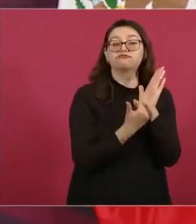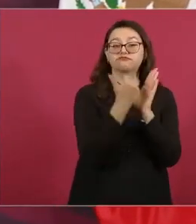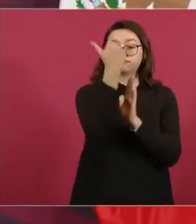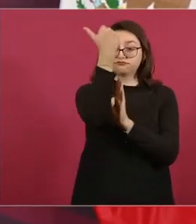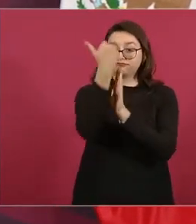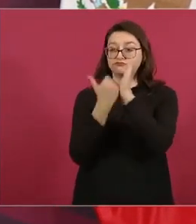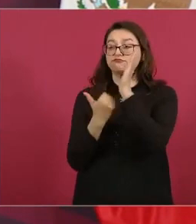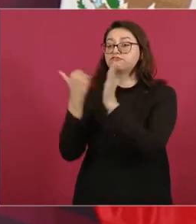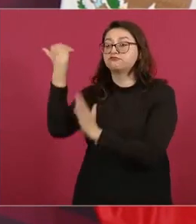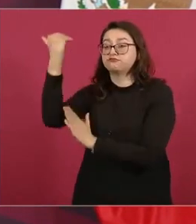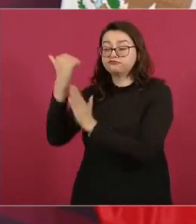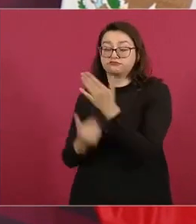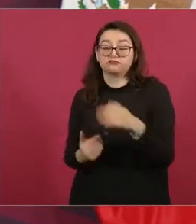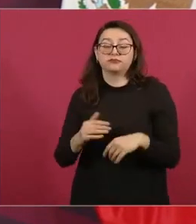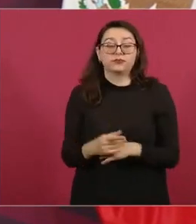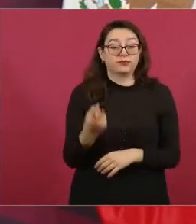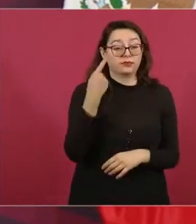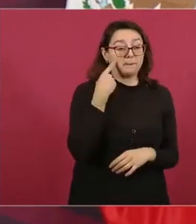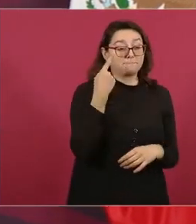nos ahorramos